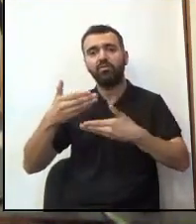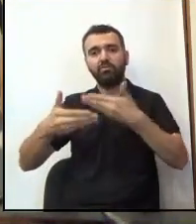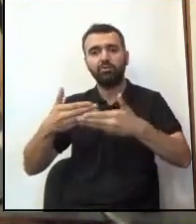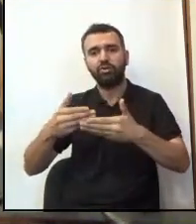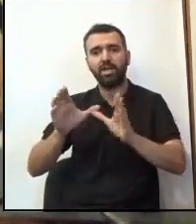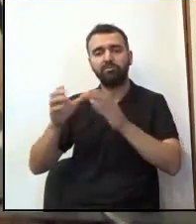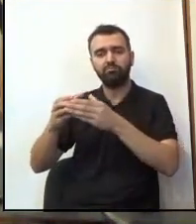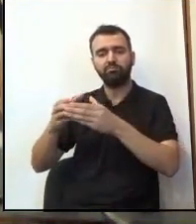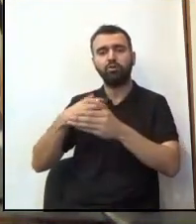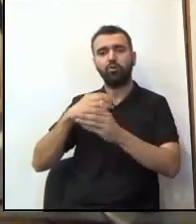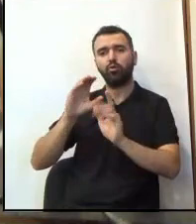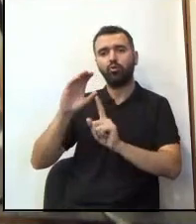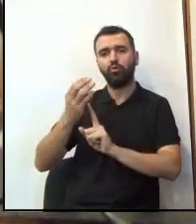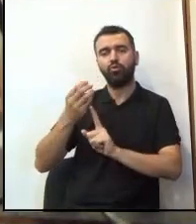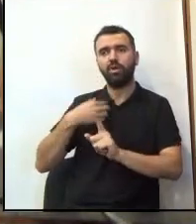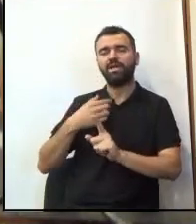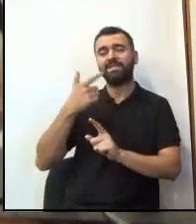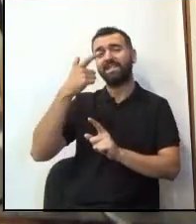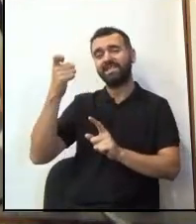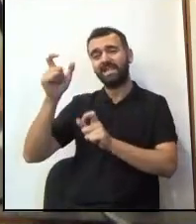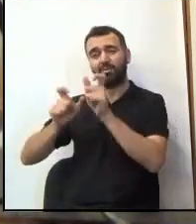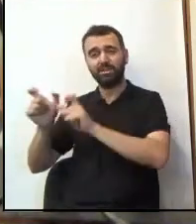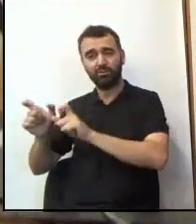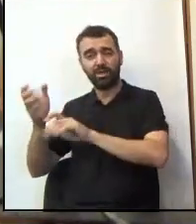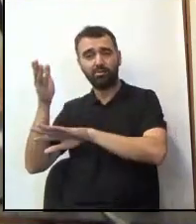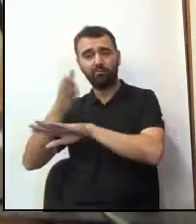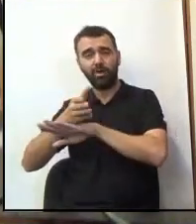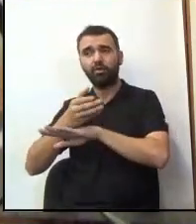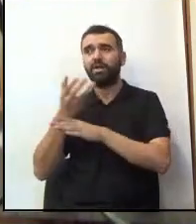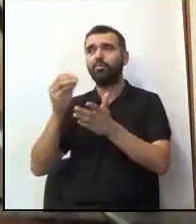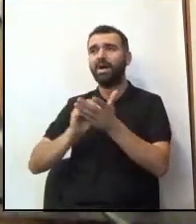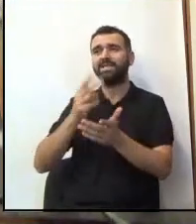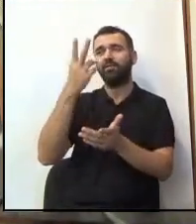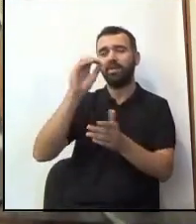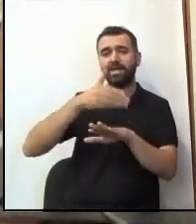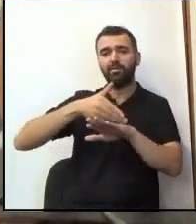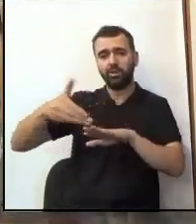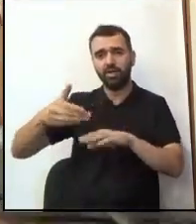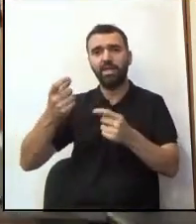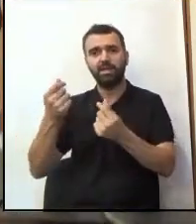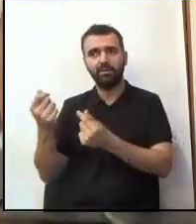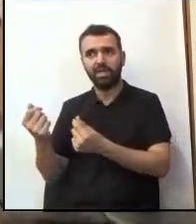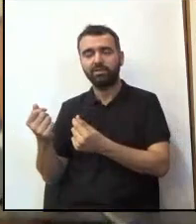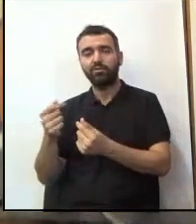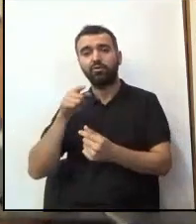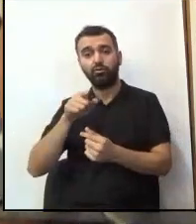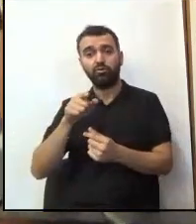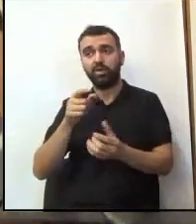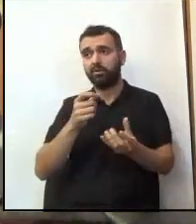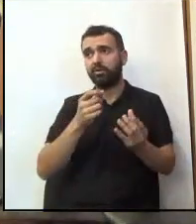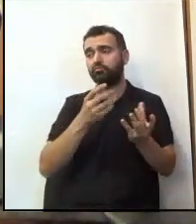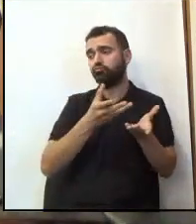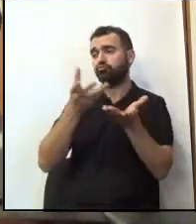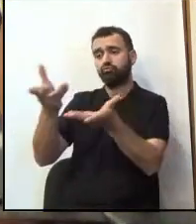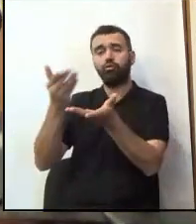de 700 personas y se recaudaron más de 20 millones de pesos, los que irán en